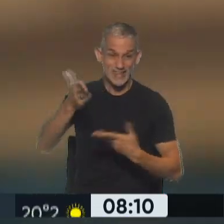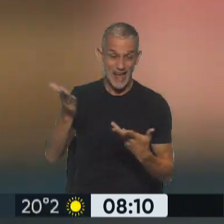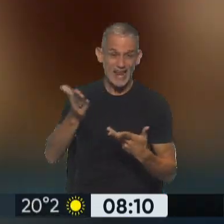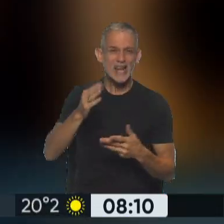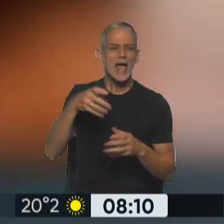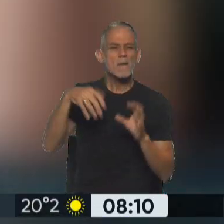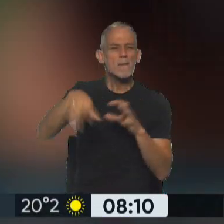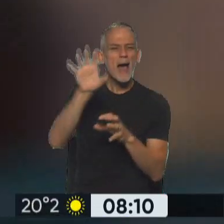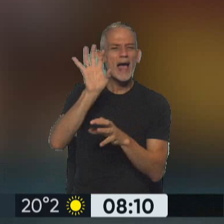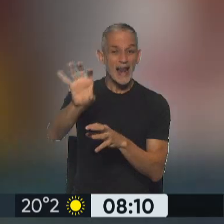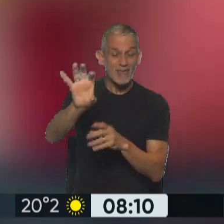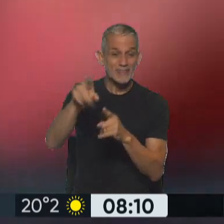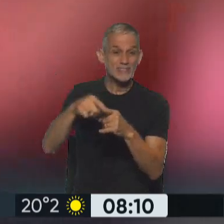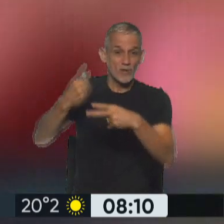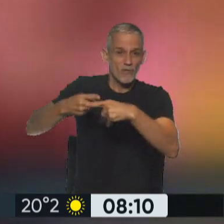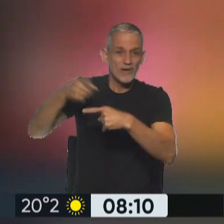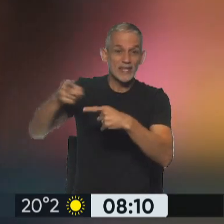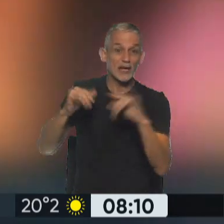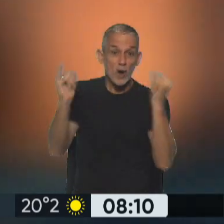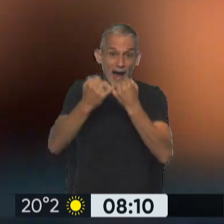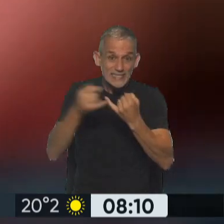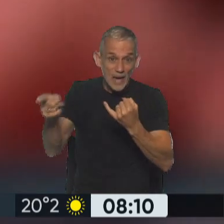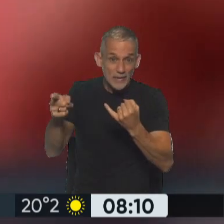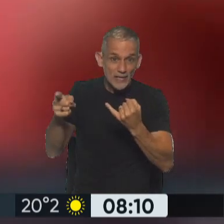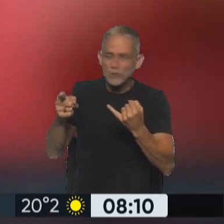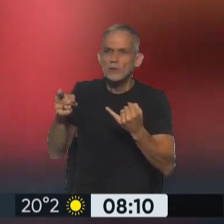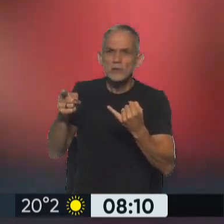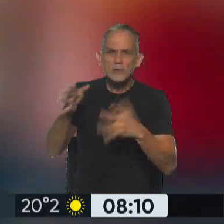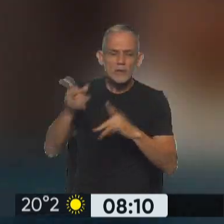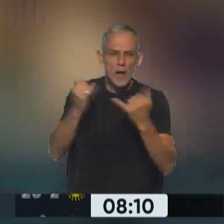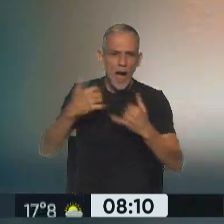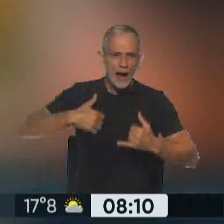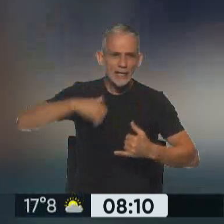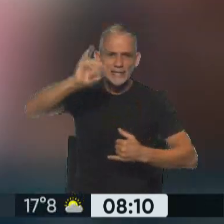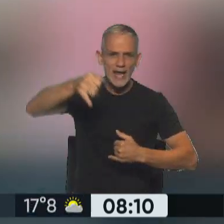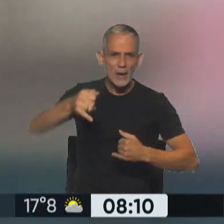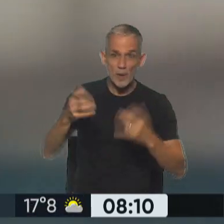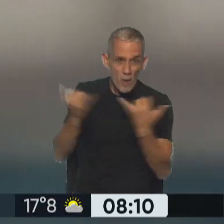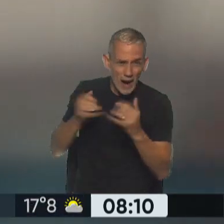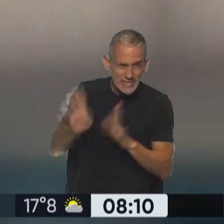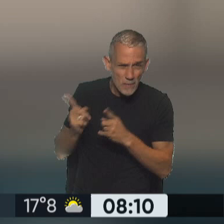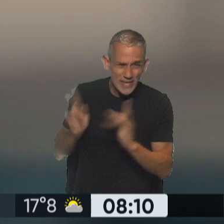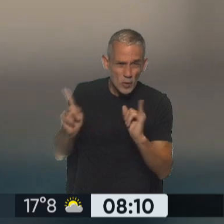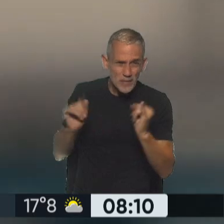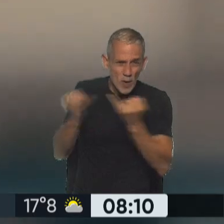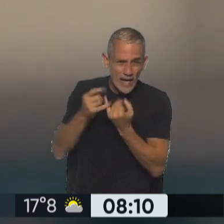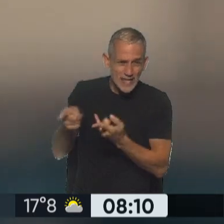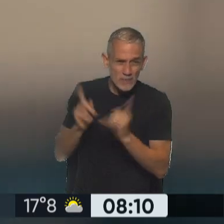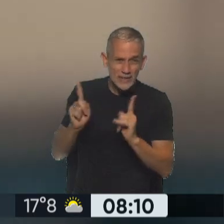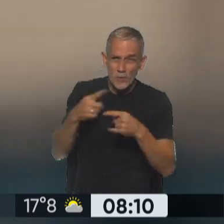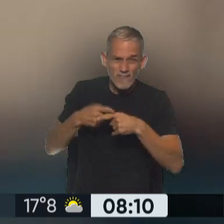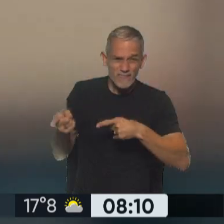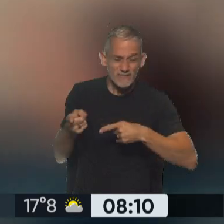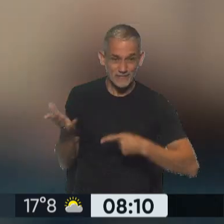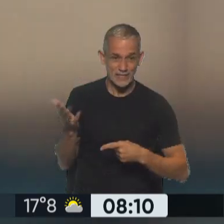en bangladesh estaban celebrando una boda el momento de Argentina campeón en el medio del casamiento Sí